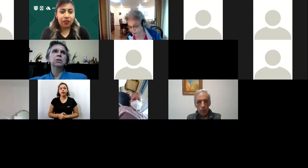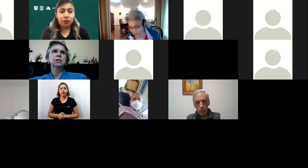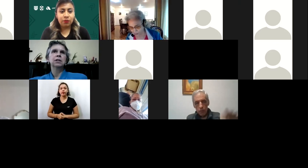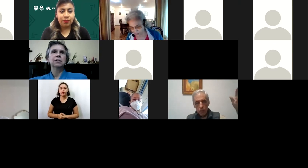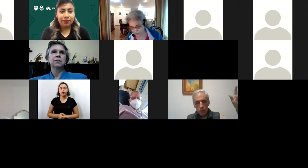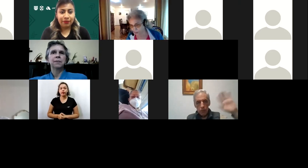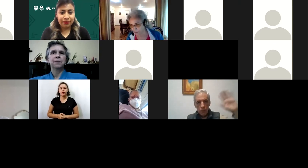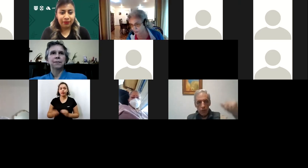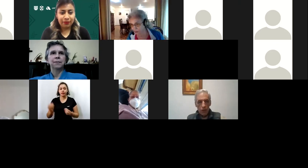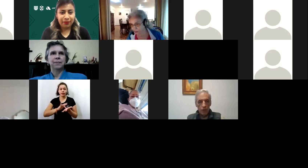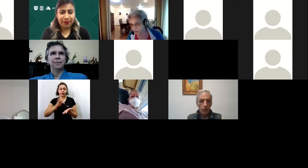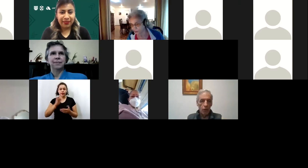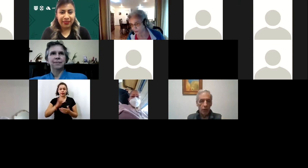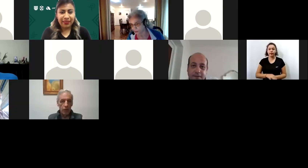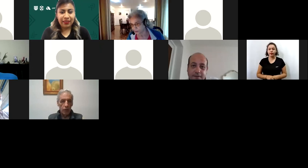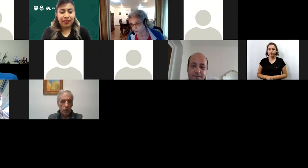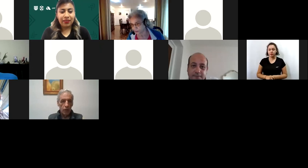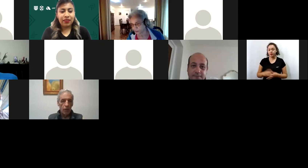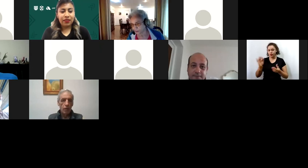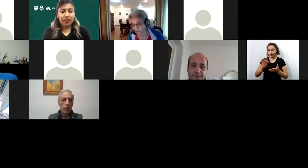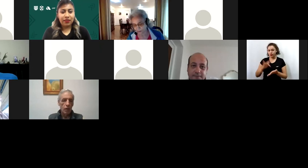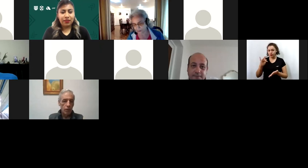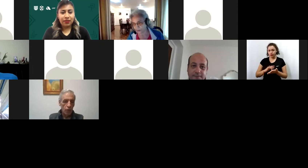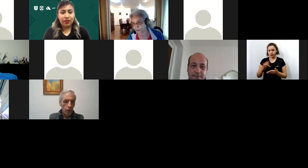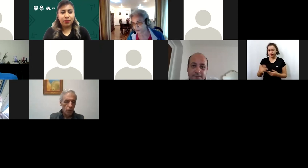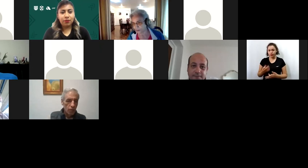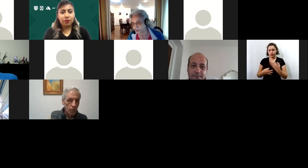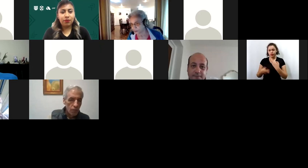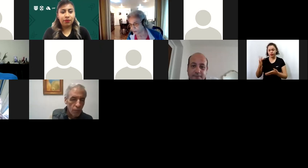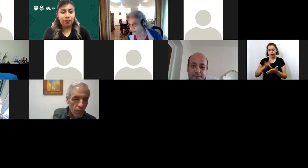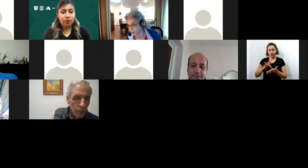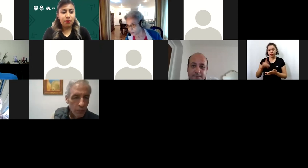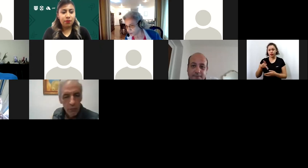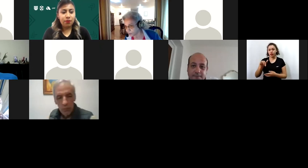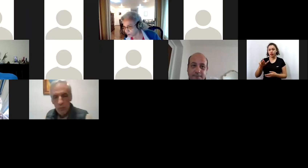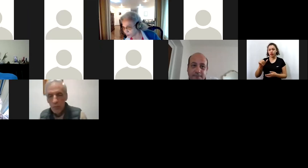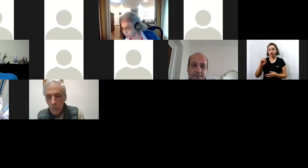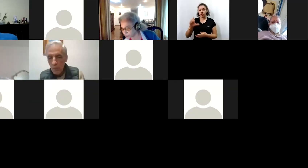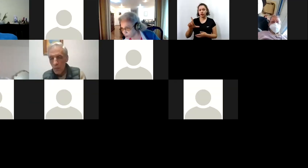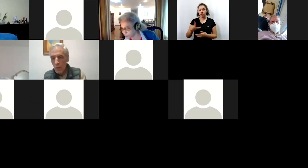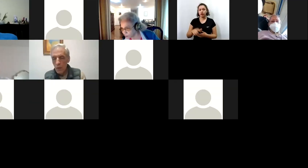Sí, muchas gracias. Gracias. Muchas gracias por todo. Gracias, Carol. Bye.